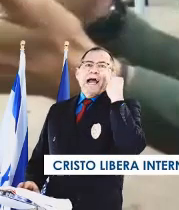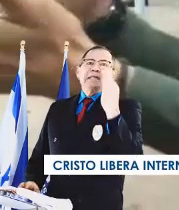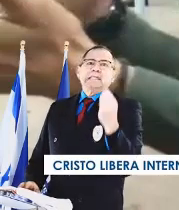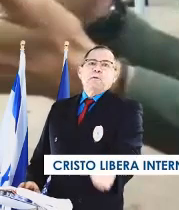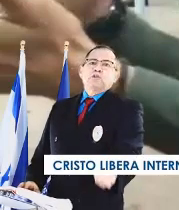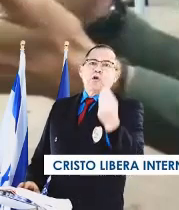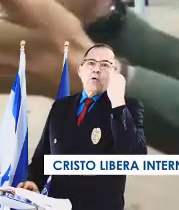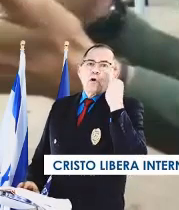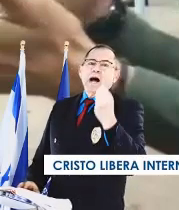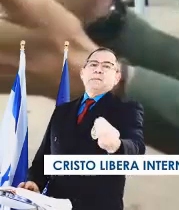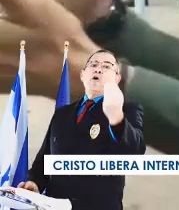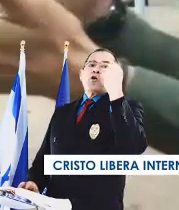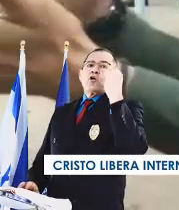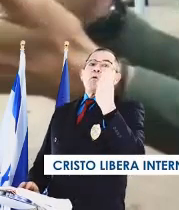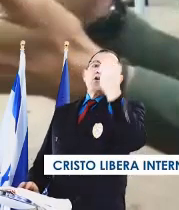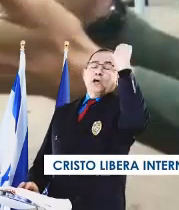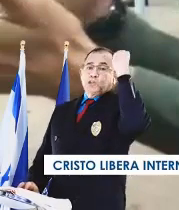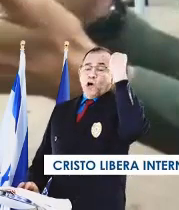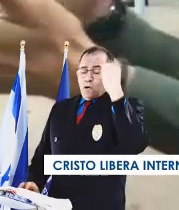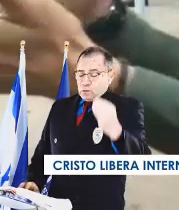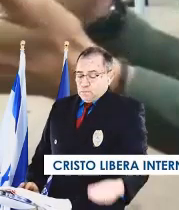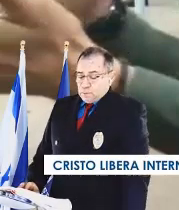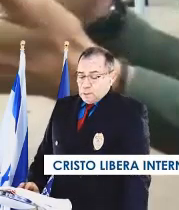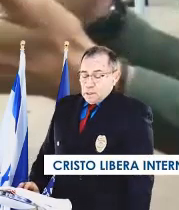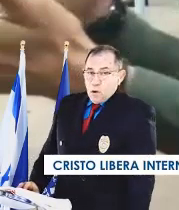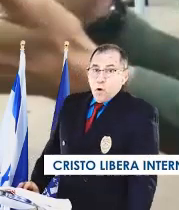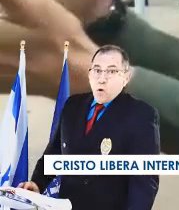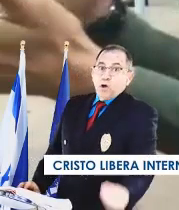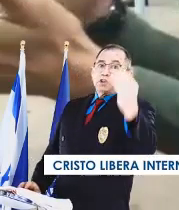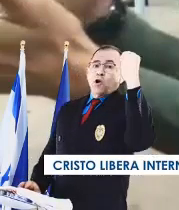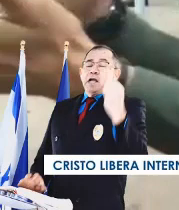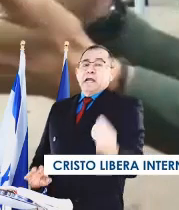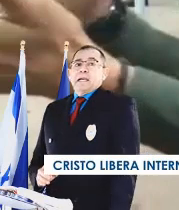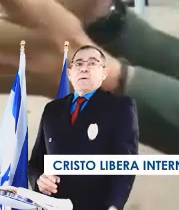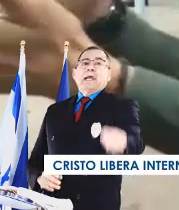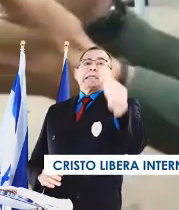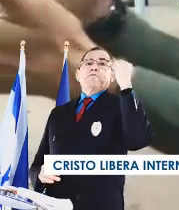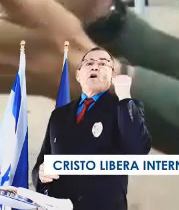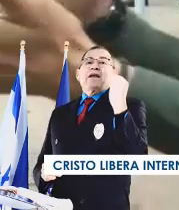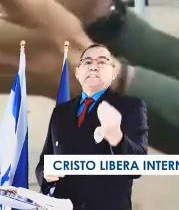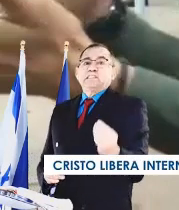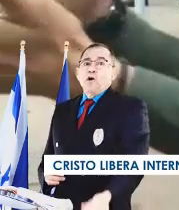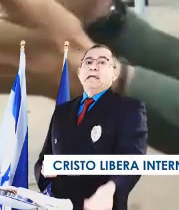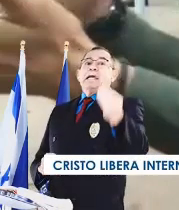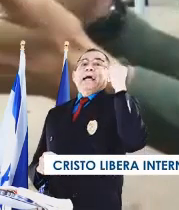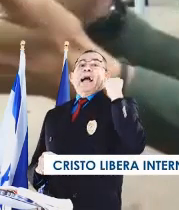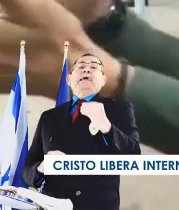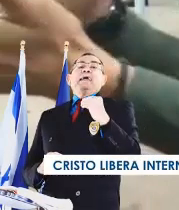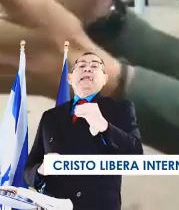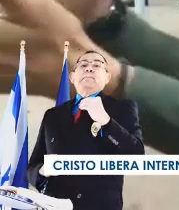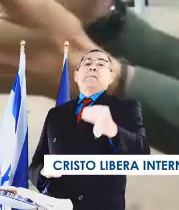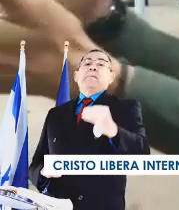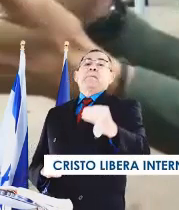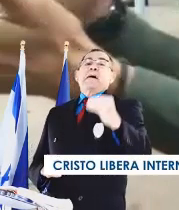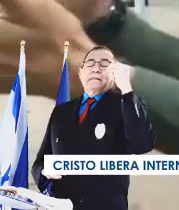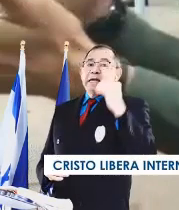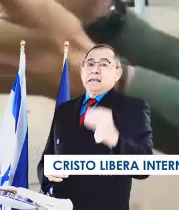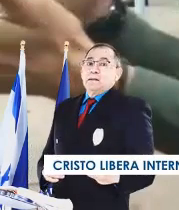los cristianos andemos como como uno solo uno solo Recuerden que este fue una oración